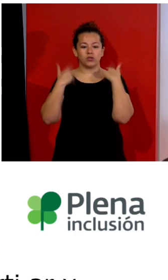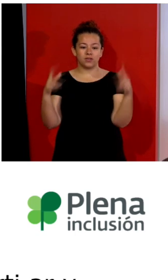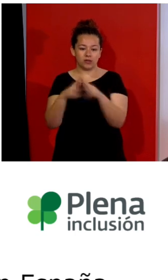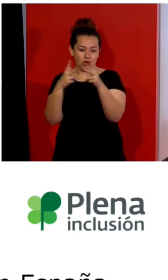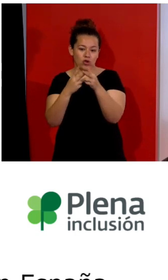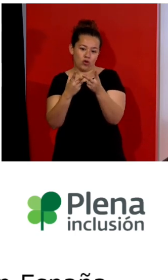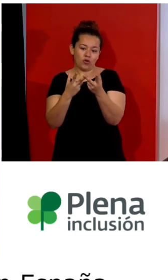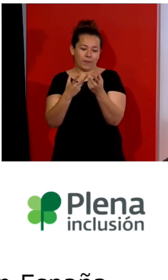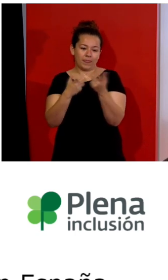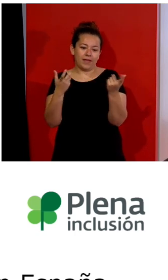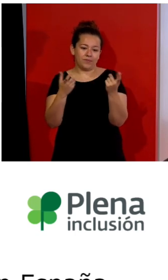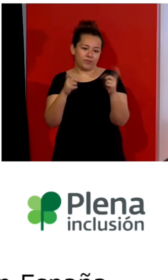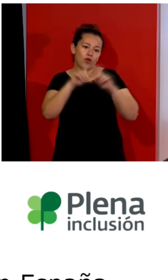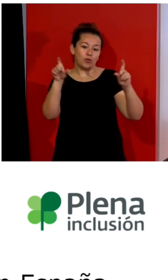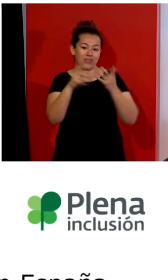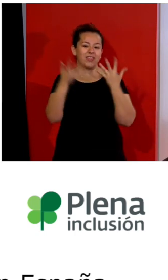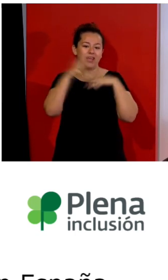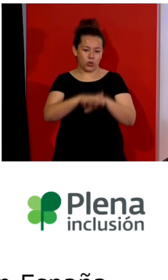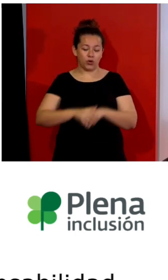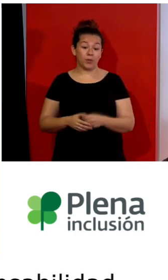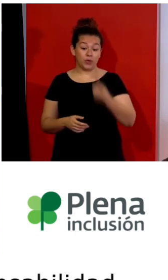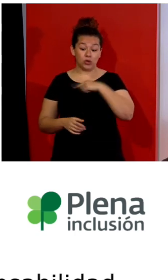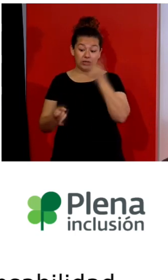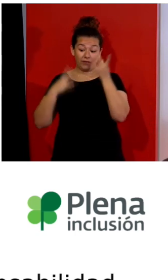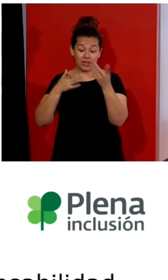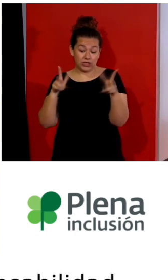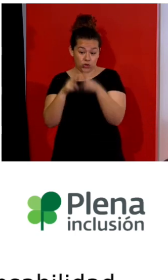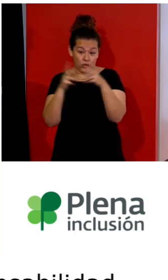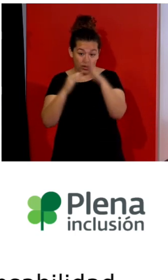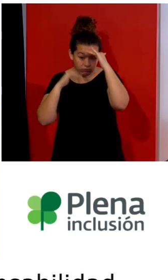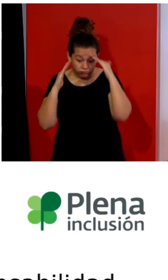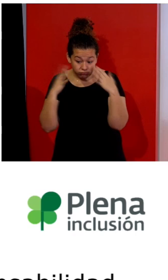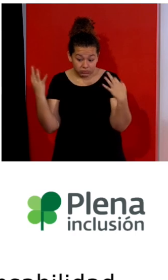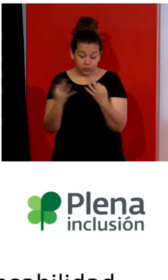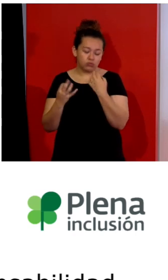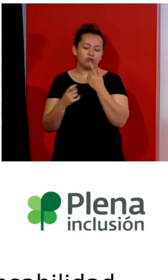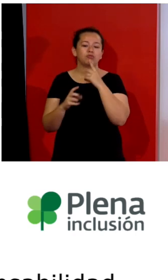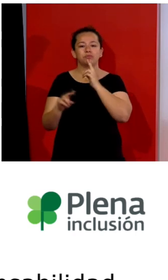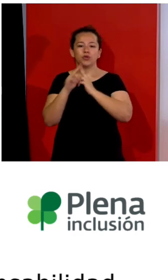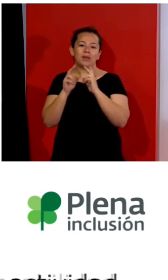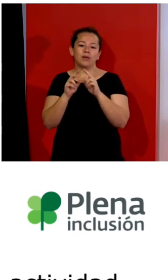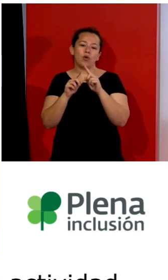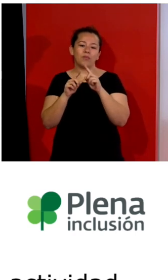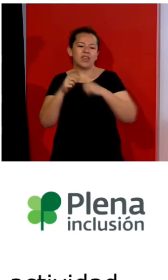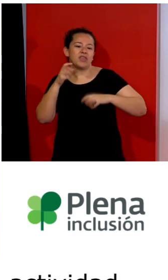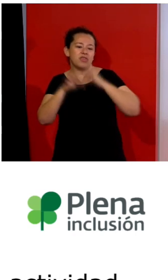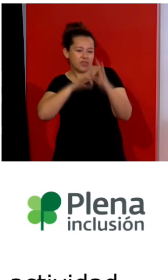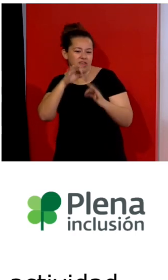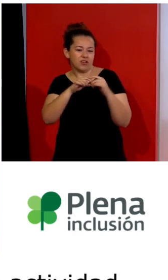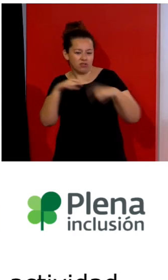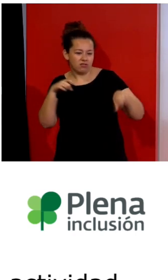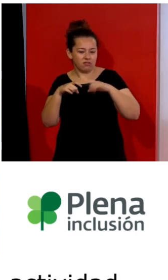grupo. Nuestra actividad social se centra en lo que denominamos nuestro círculo virtuoso, que involucra a la